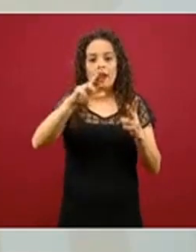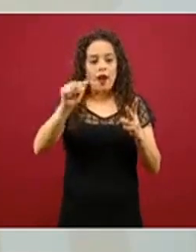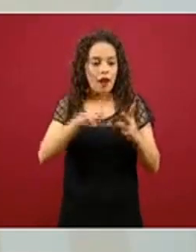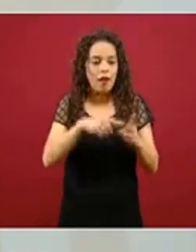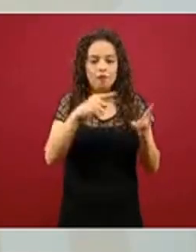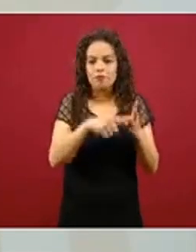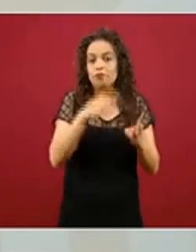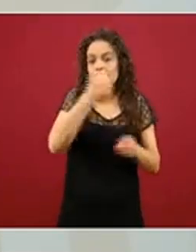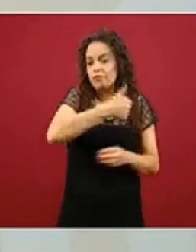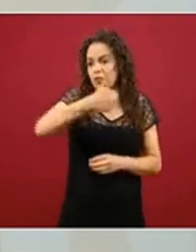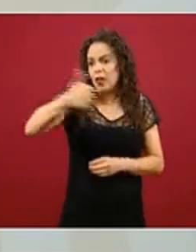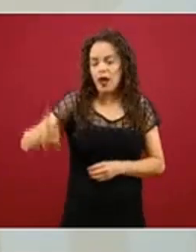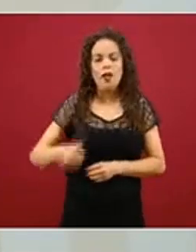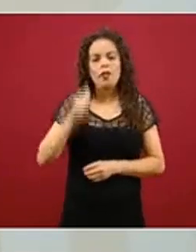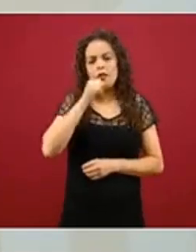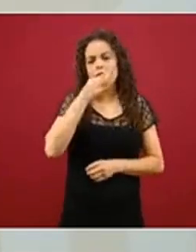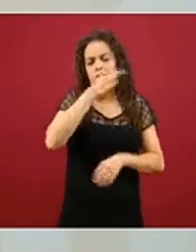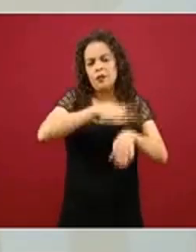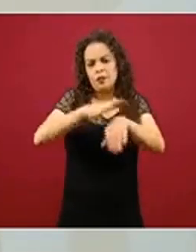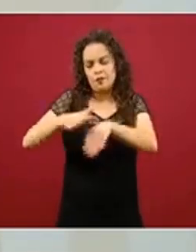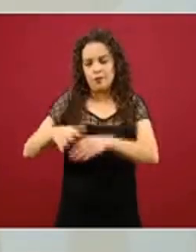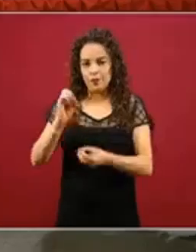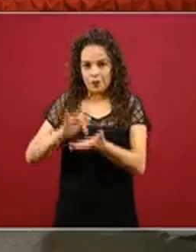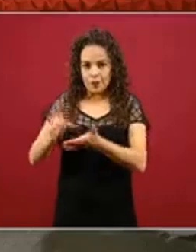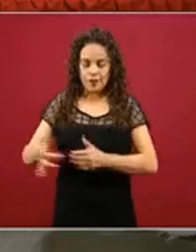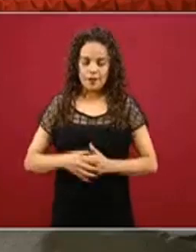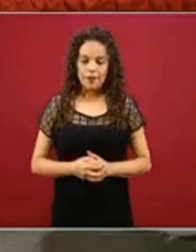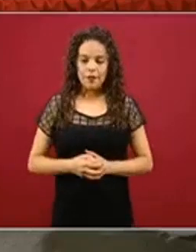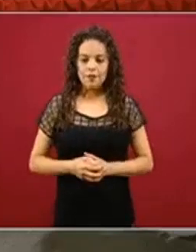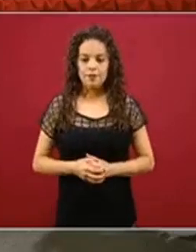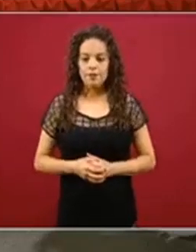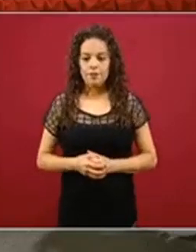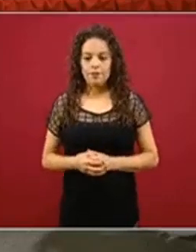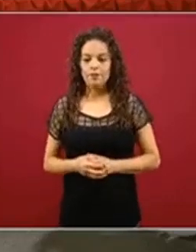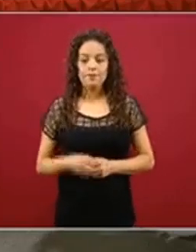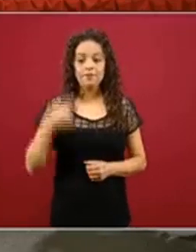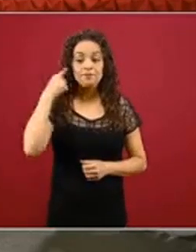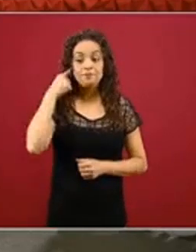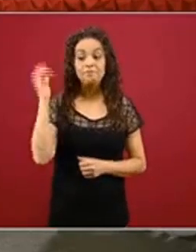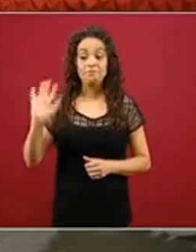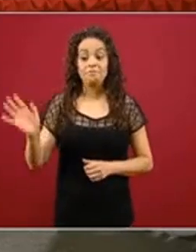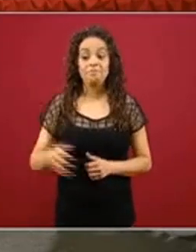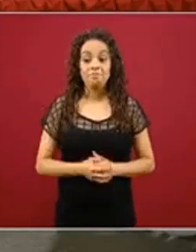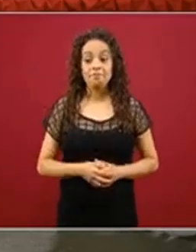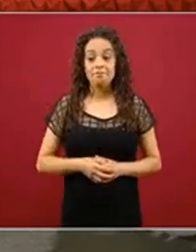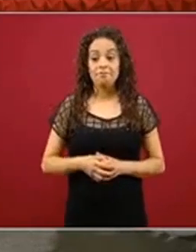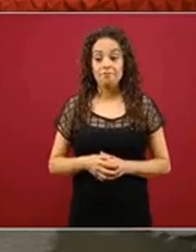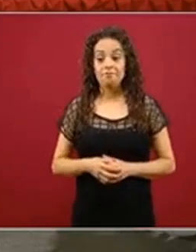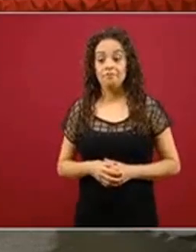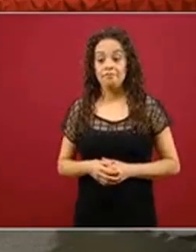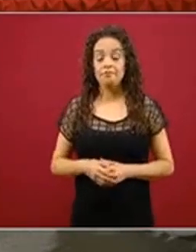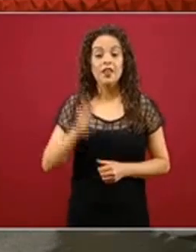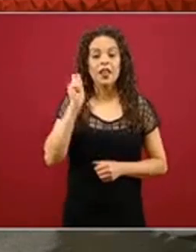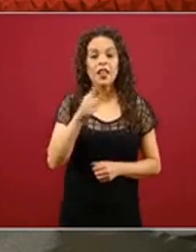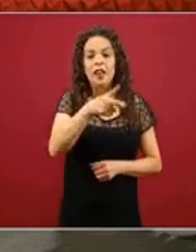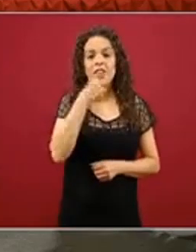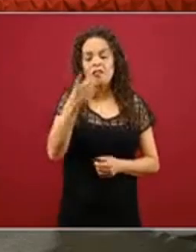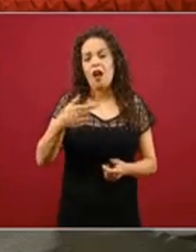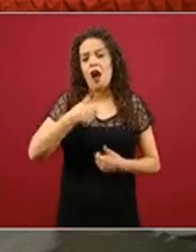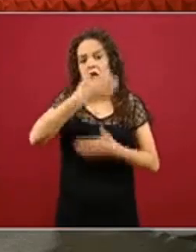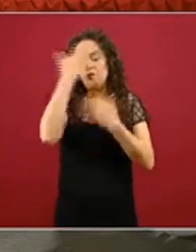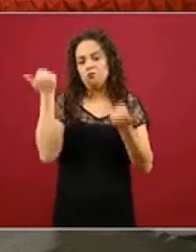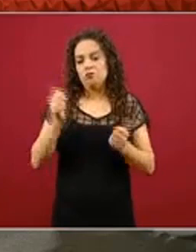Ciudadanos privilegiados que pueden tener pruebas accesibles. No sé a qué se refiere usted. Aquí hubo